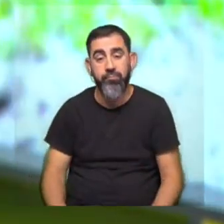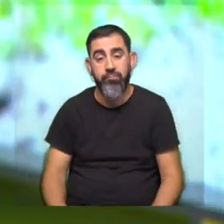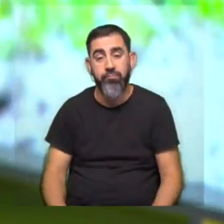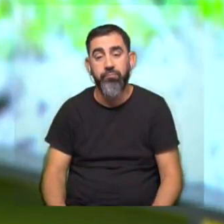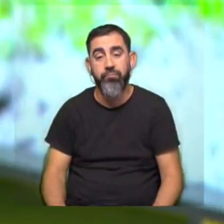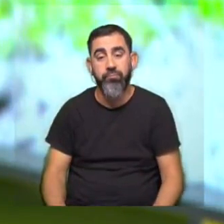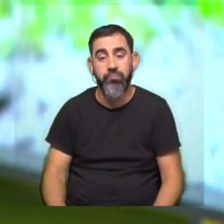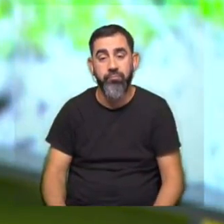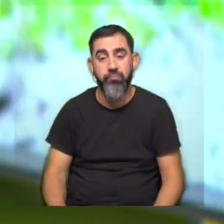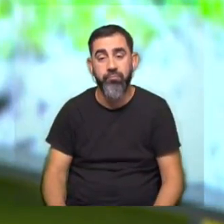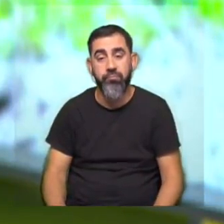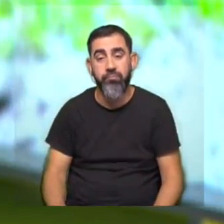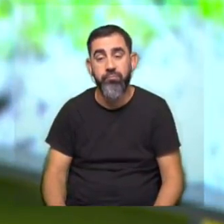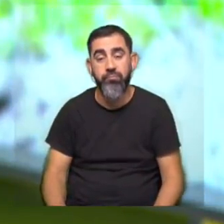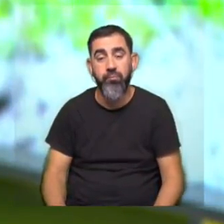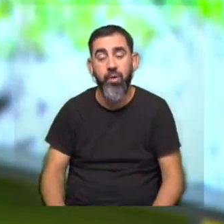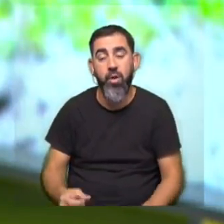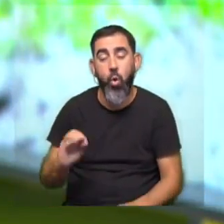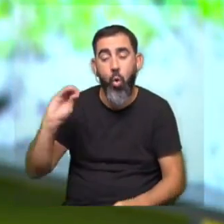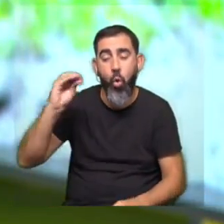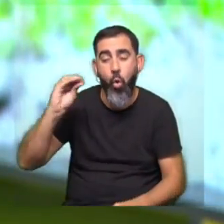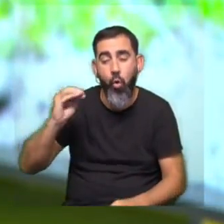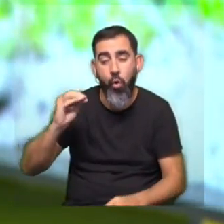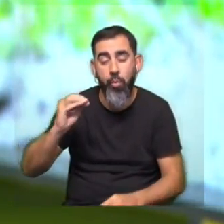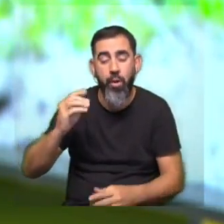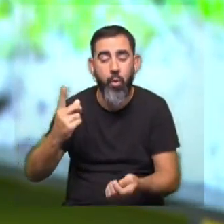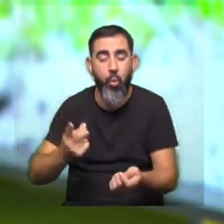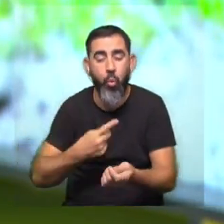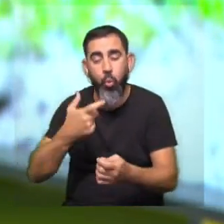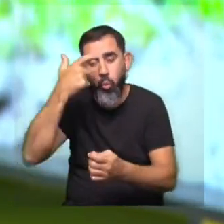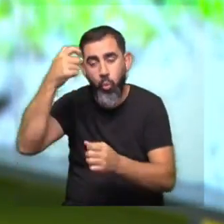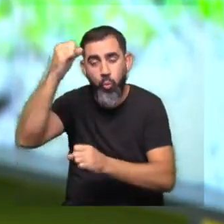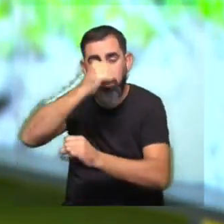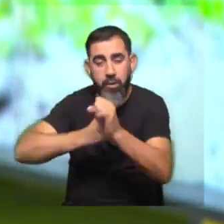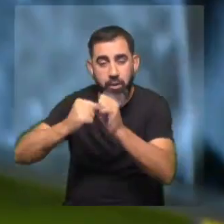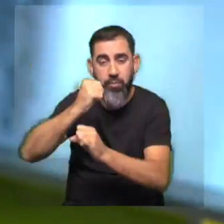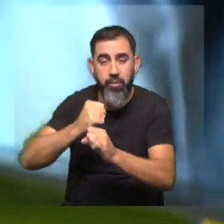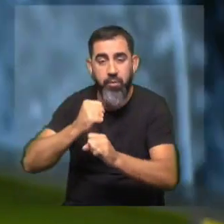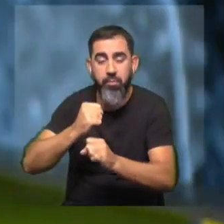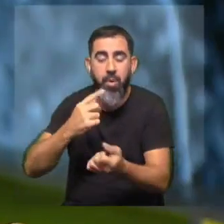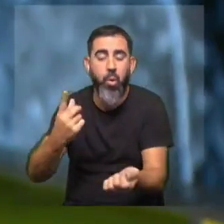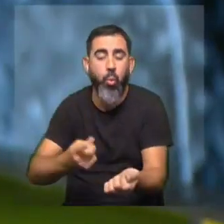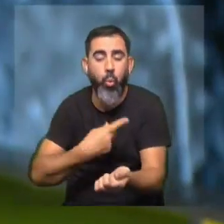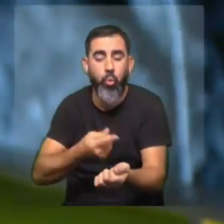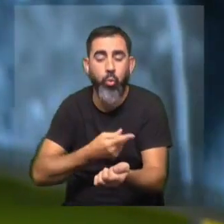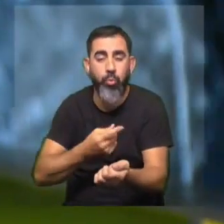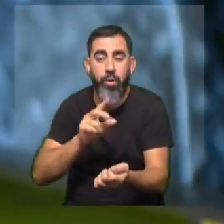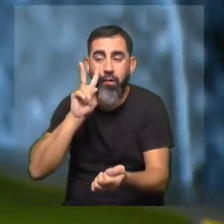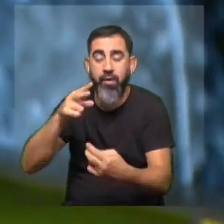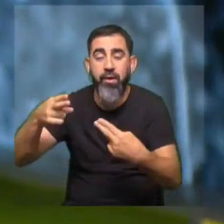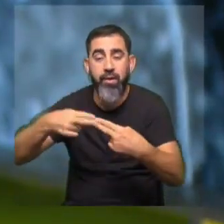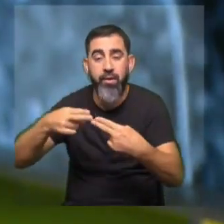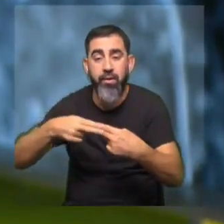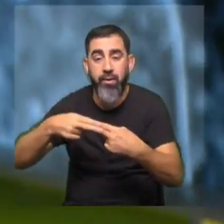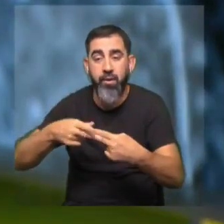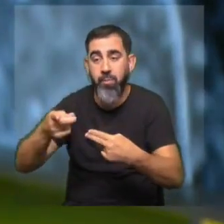tal vez para las generaciones nuevas que están un poquito más familiarizadas con tecnología, sea más habitual, bueno, recorrer y ver en redes.